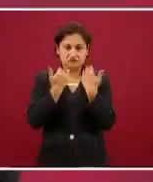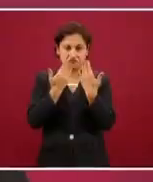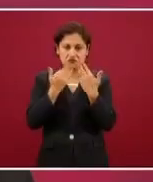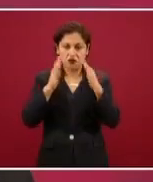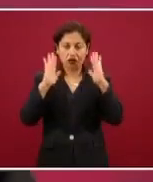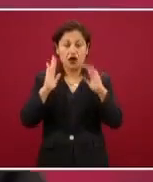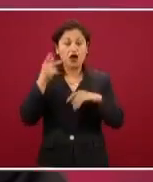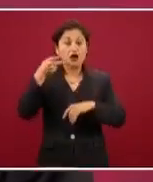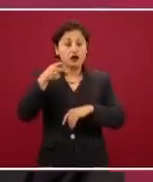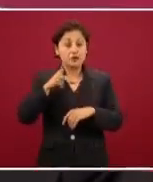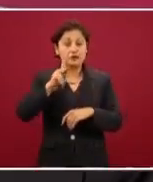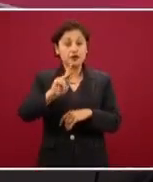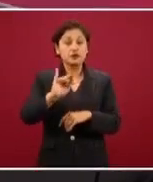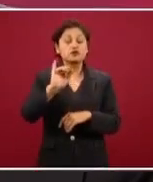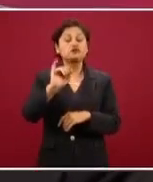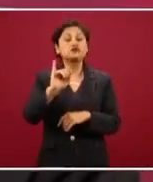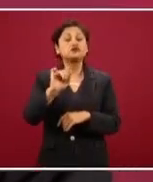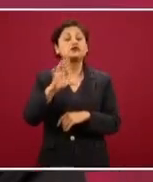debate